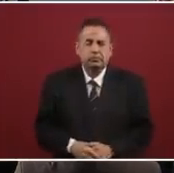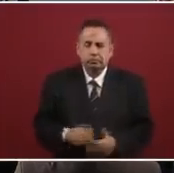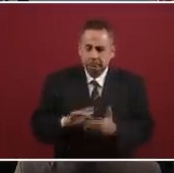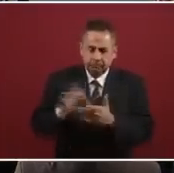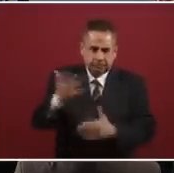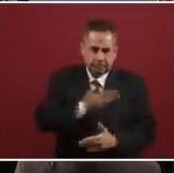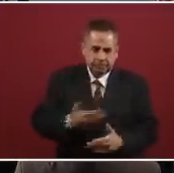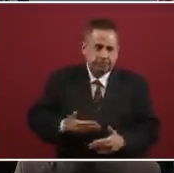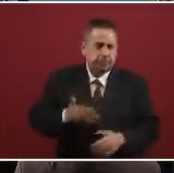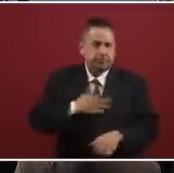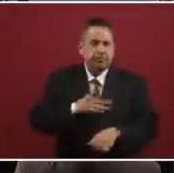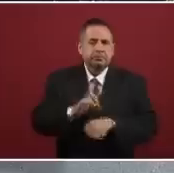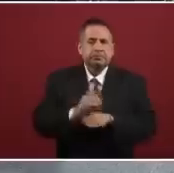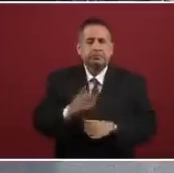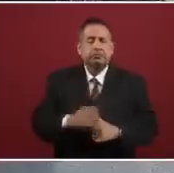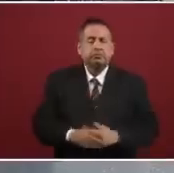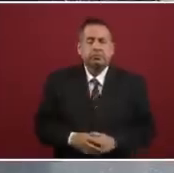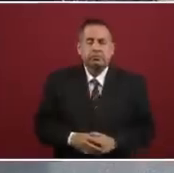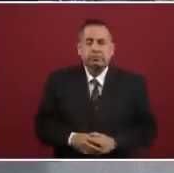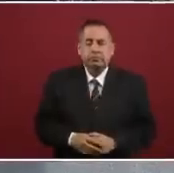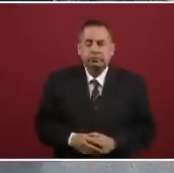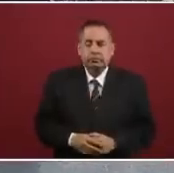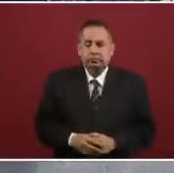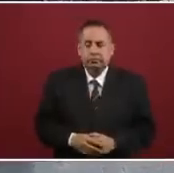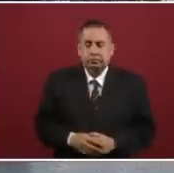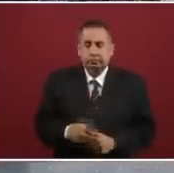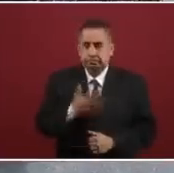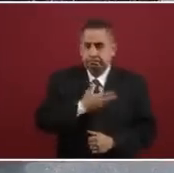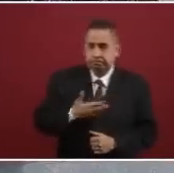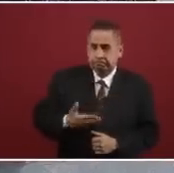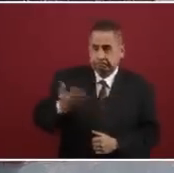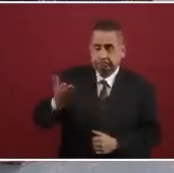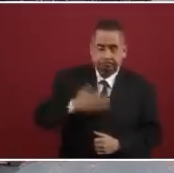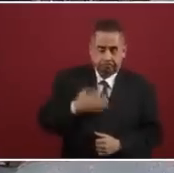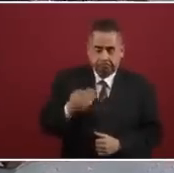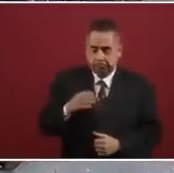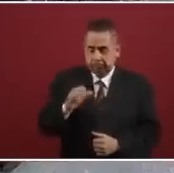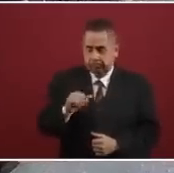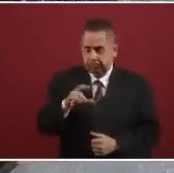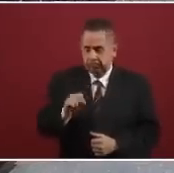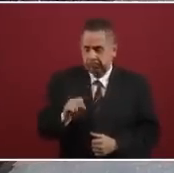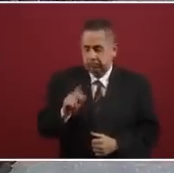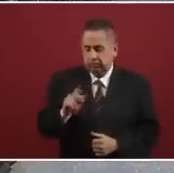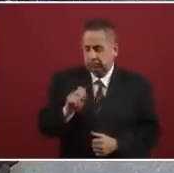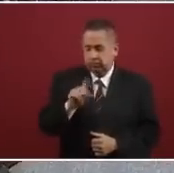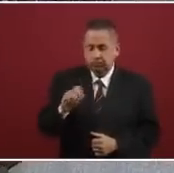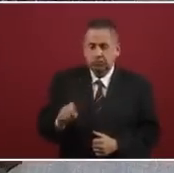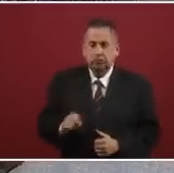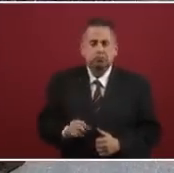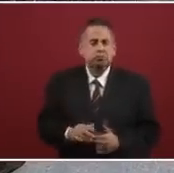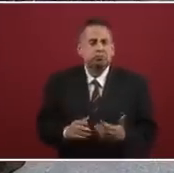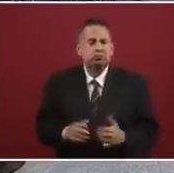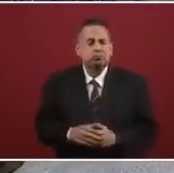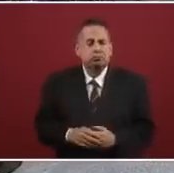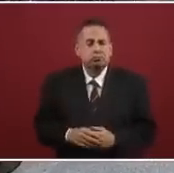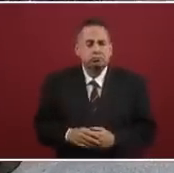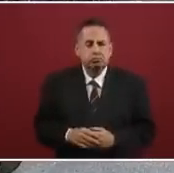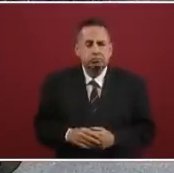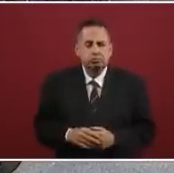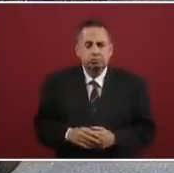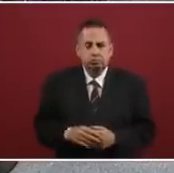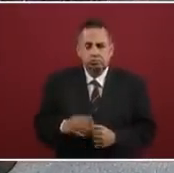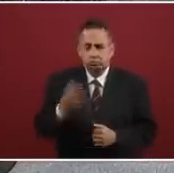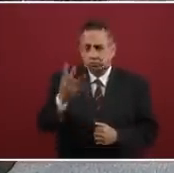Gracias, presidente. Muy buenos días, presidente de todos los mexicanos, Carlos Pozos, de Petróleo y Energía. El éxito de la Cuarta